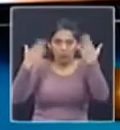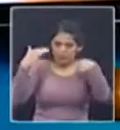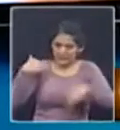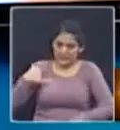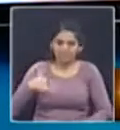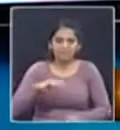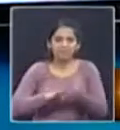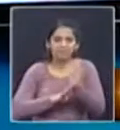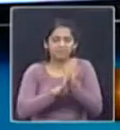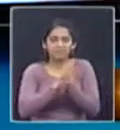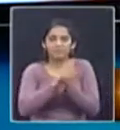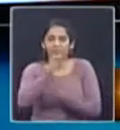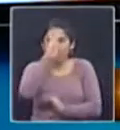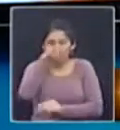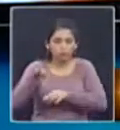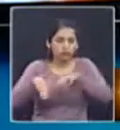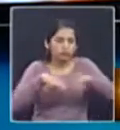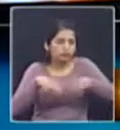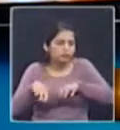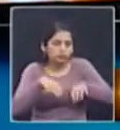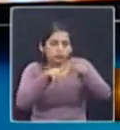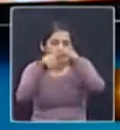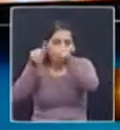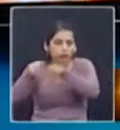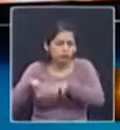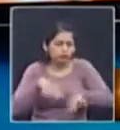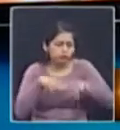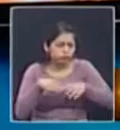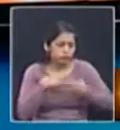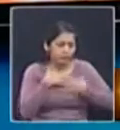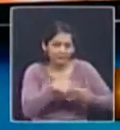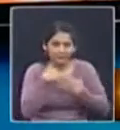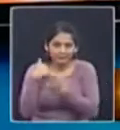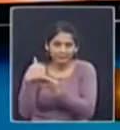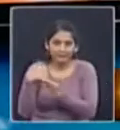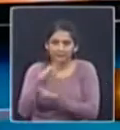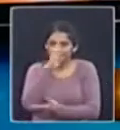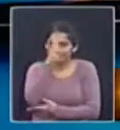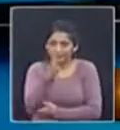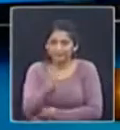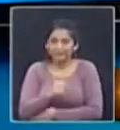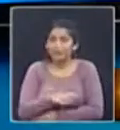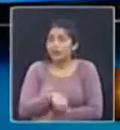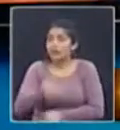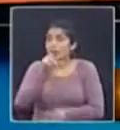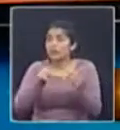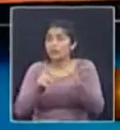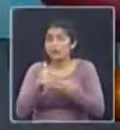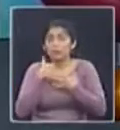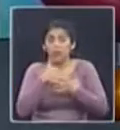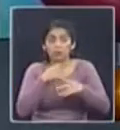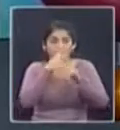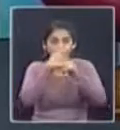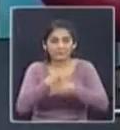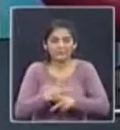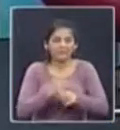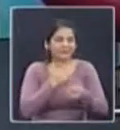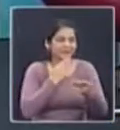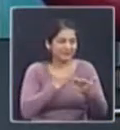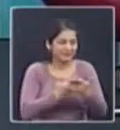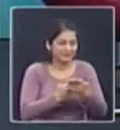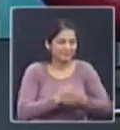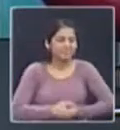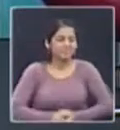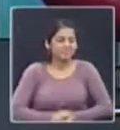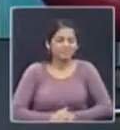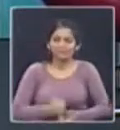obra la entregamos a los ciudadanos y ellos en alianza con nosotros porque trabajamos juntos la cuidan y también la mejora de los otros